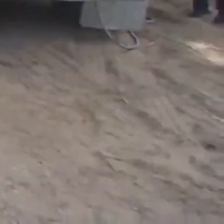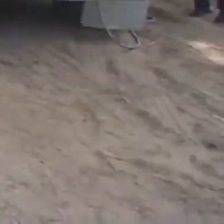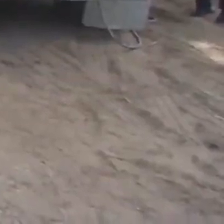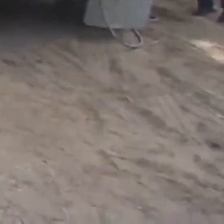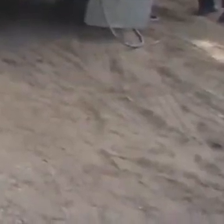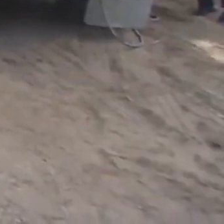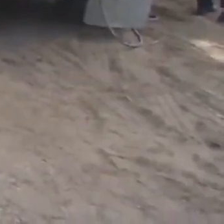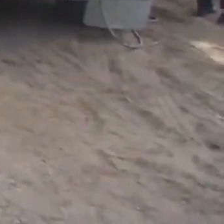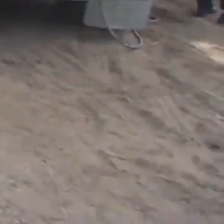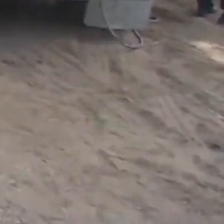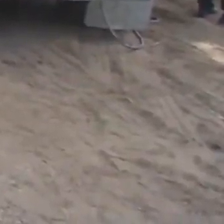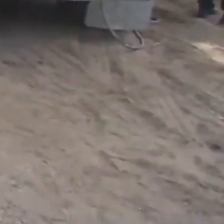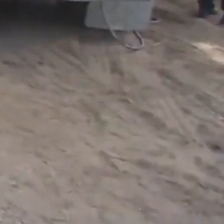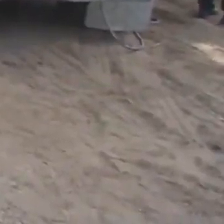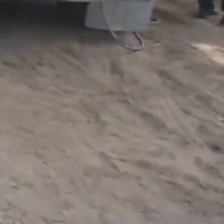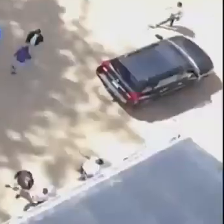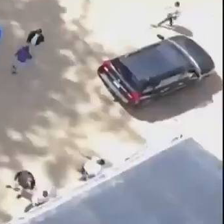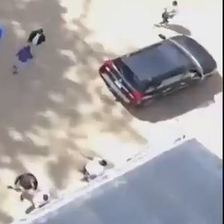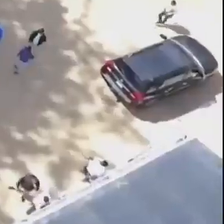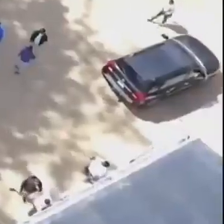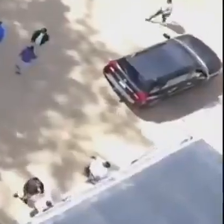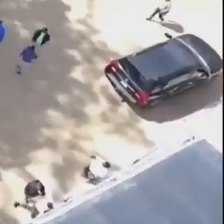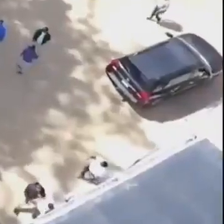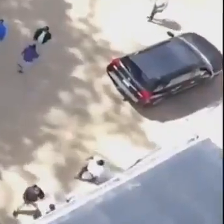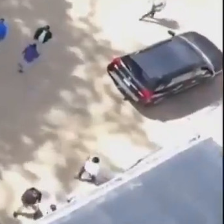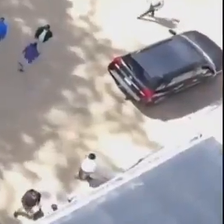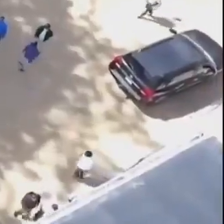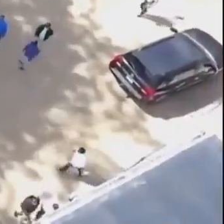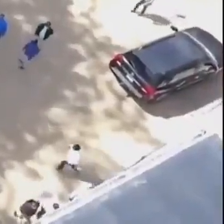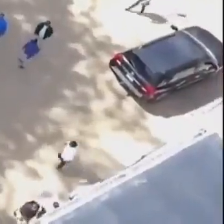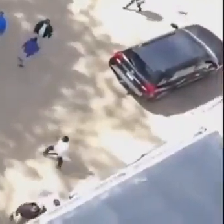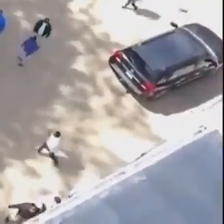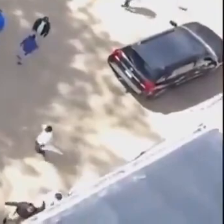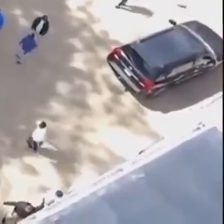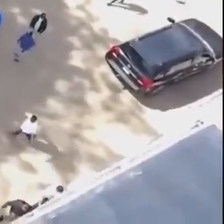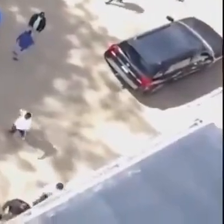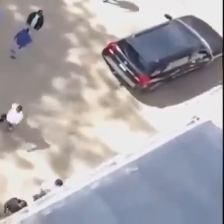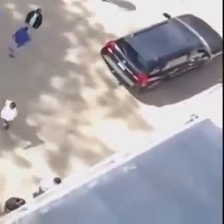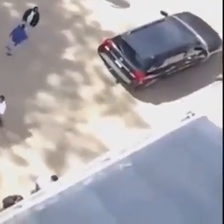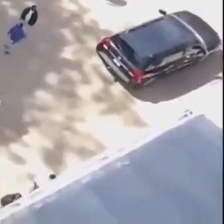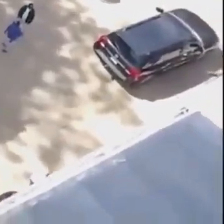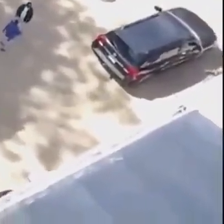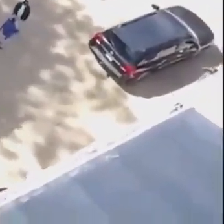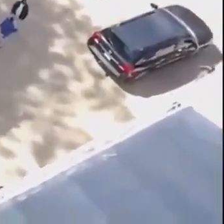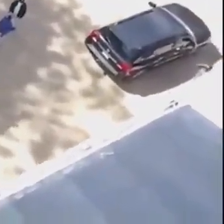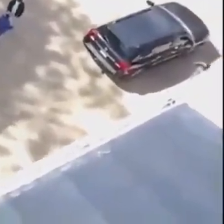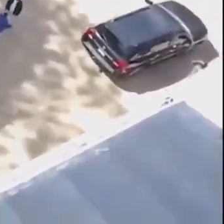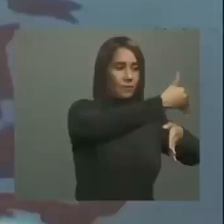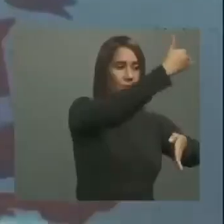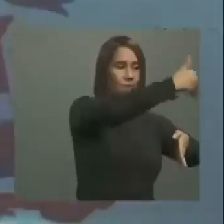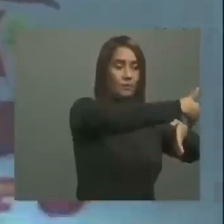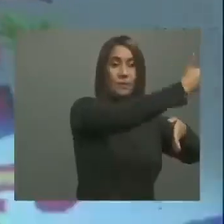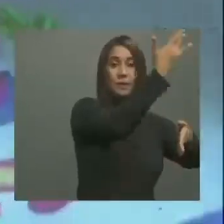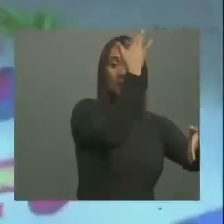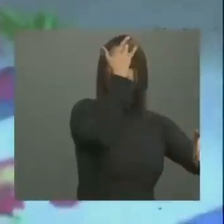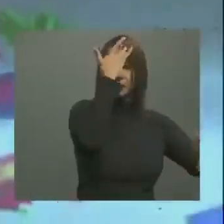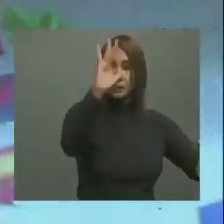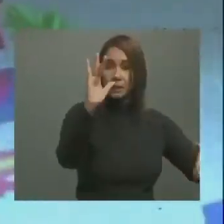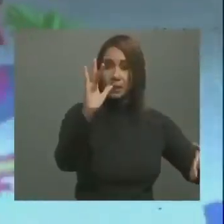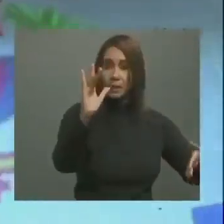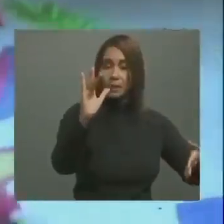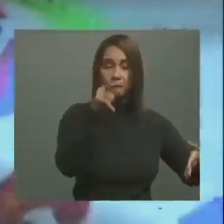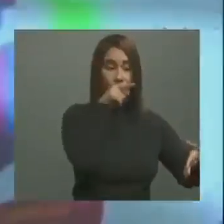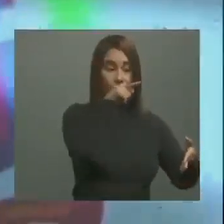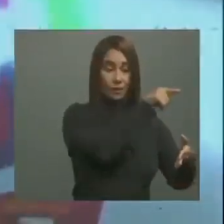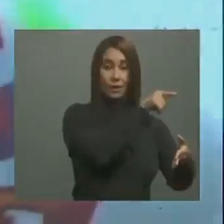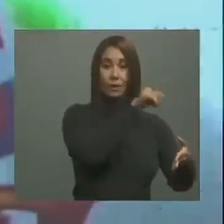su discurso destacaba que beneficiará a ambos países y afianzará el intercambio